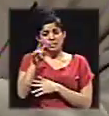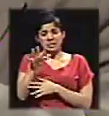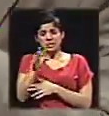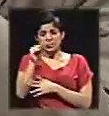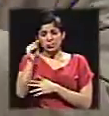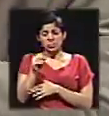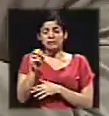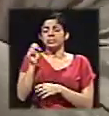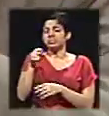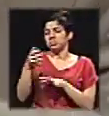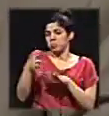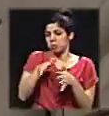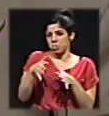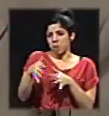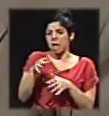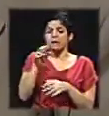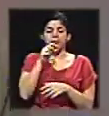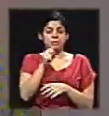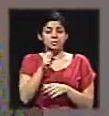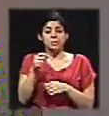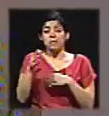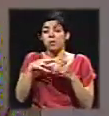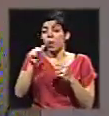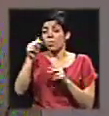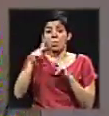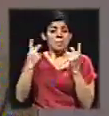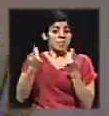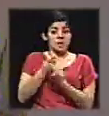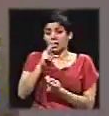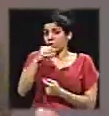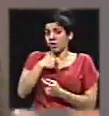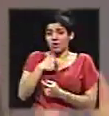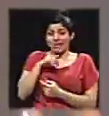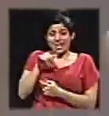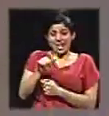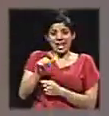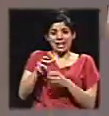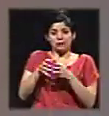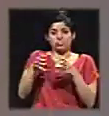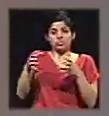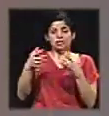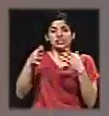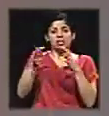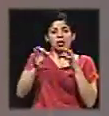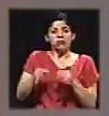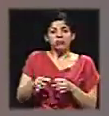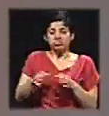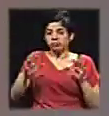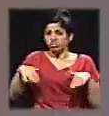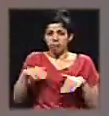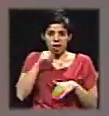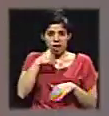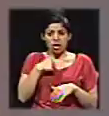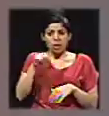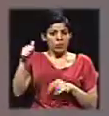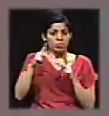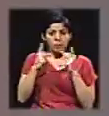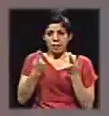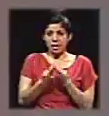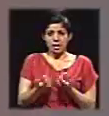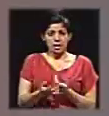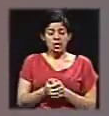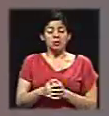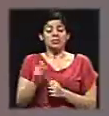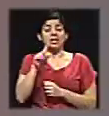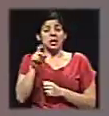25. Por ahí. Uh-huh. Pero ningún otro partido tiene... Tiene esa masa de electores decididos. No la tiene ningún uh-huh. otro partido.